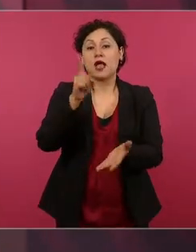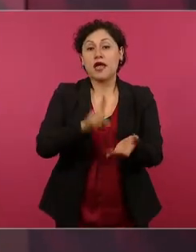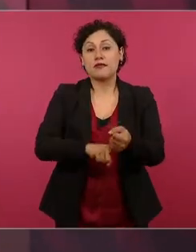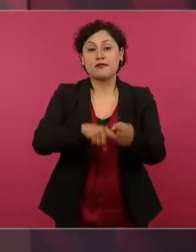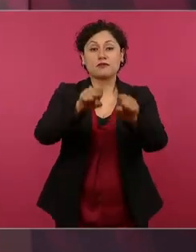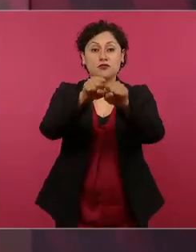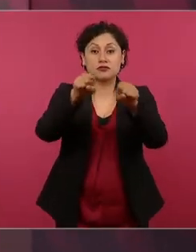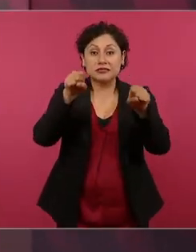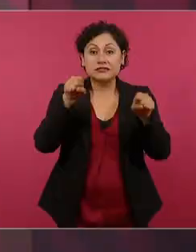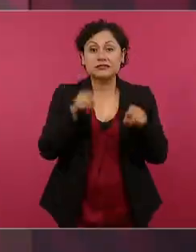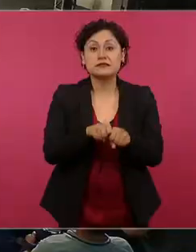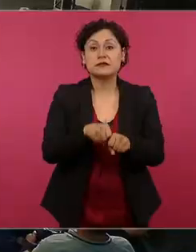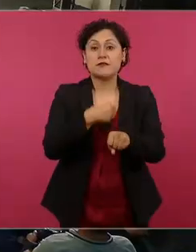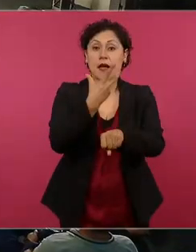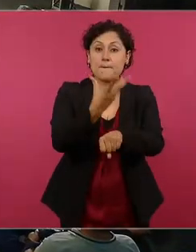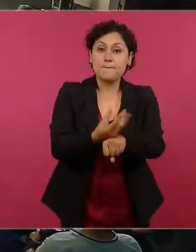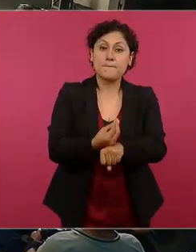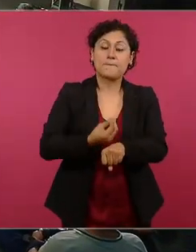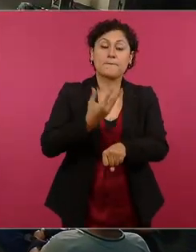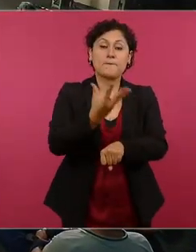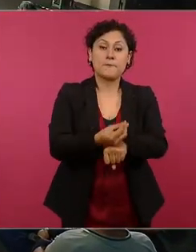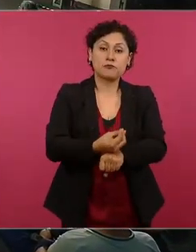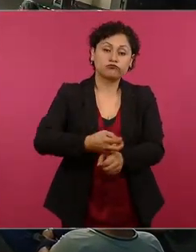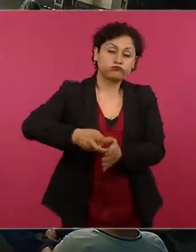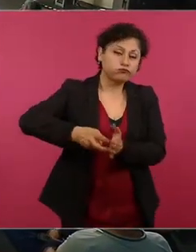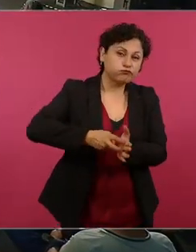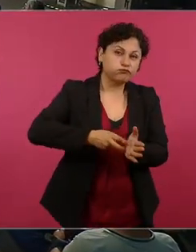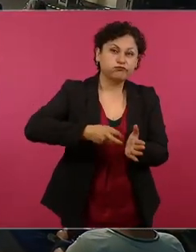tiene que ver con